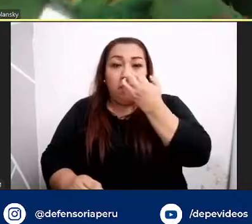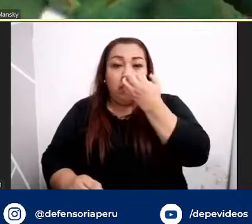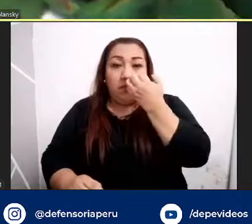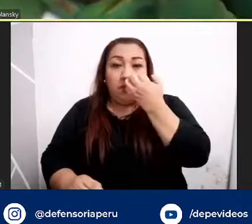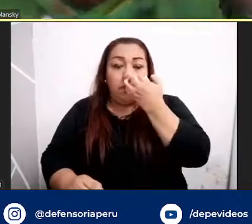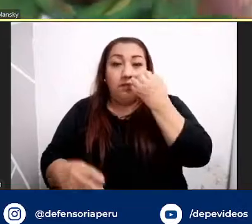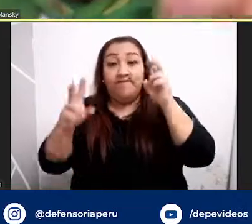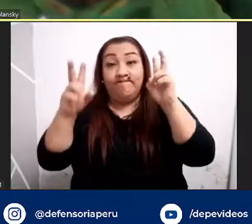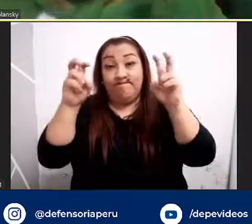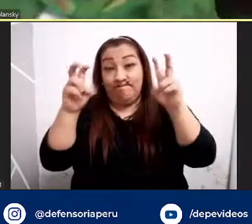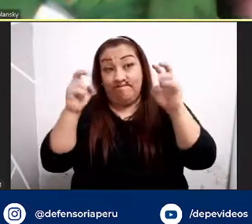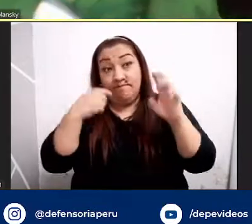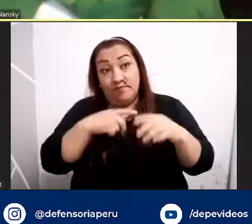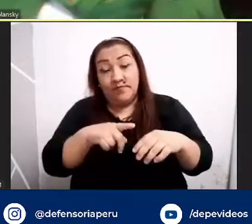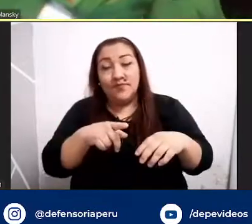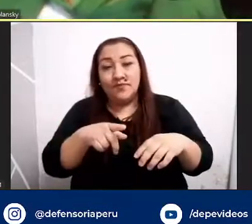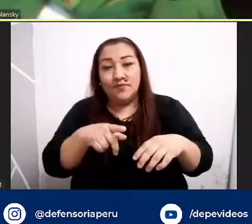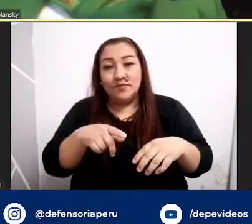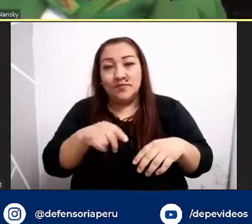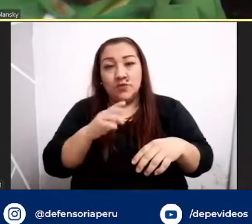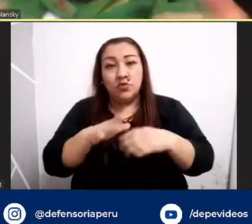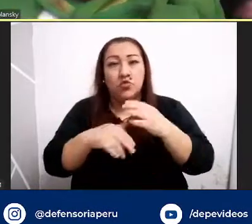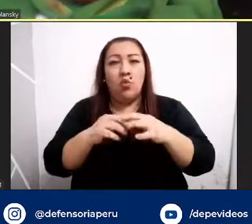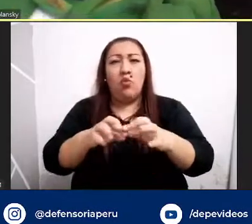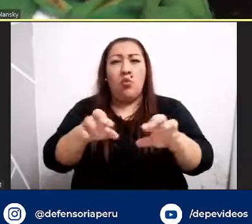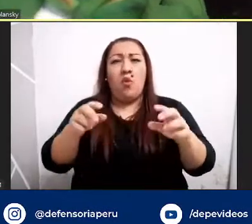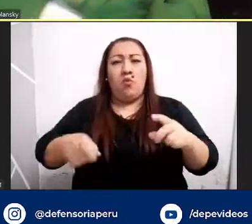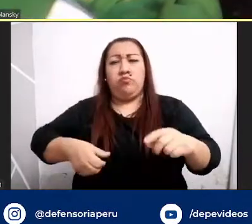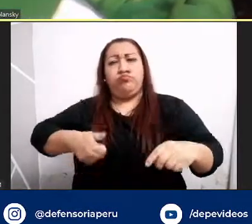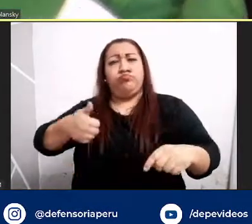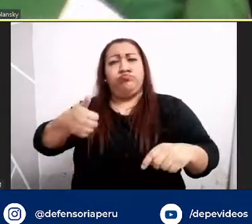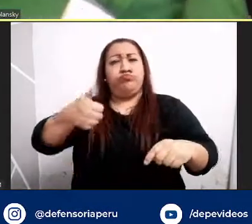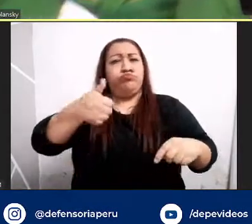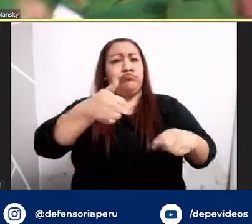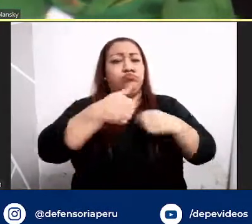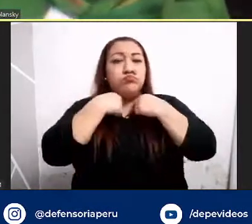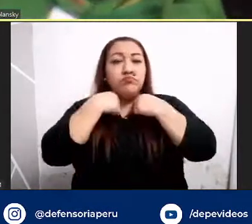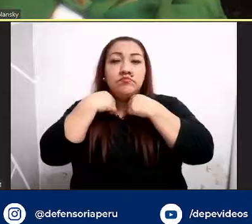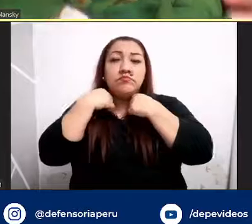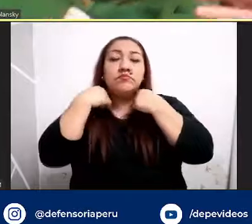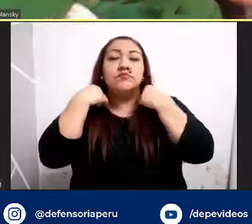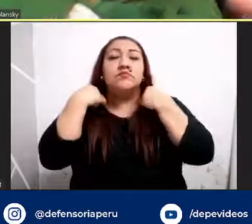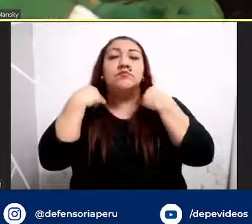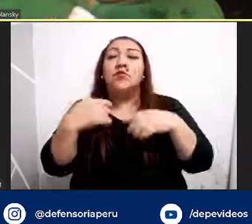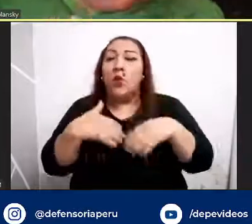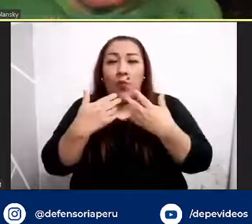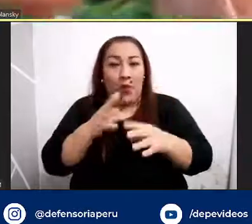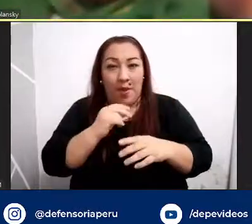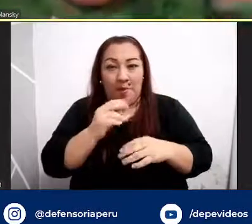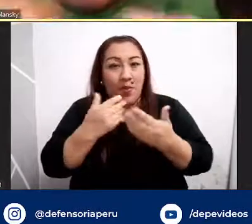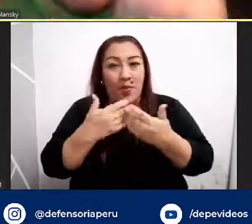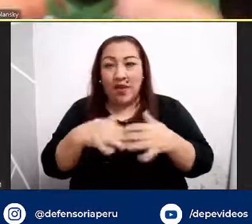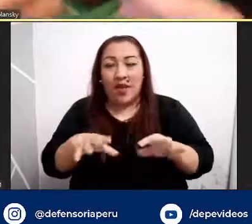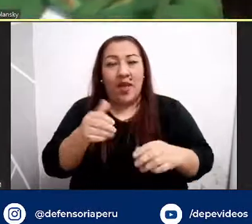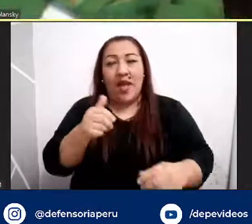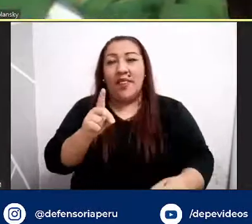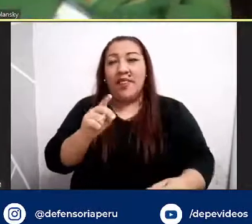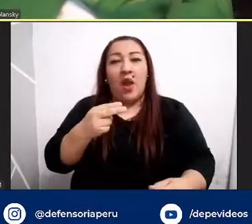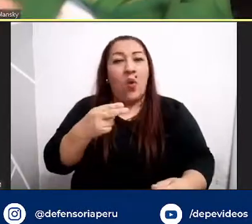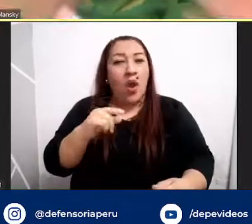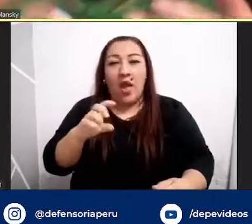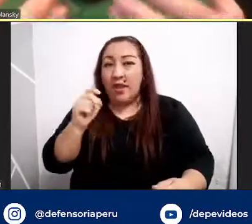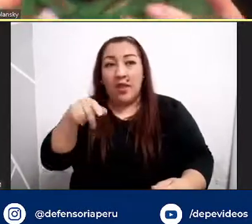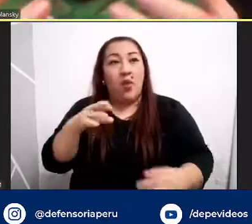comillas, de su pueblo, de un pueblo de la costa. Tampoco estamos hablando de Andahuayla, es el pueblo de la